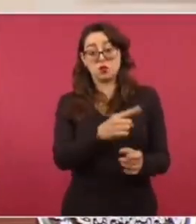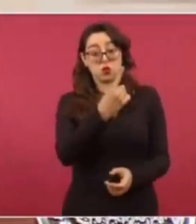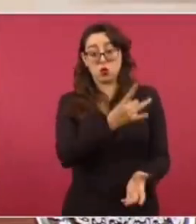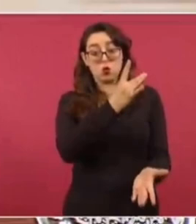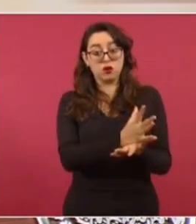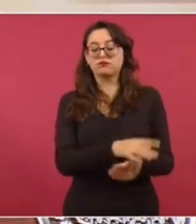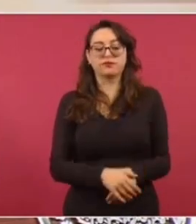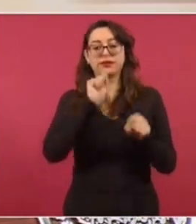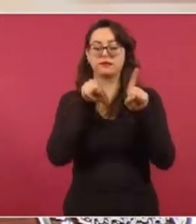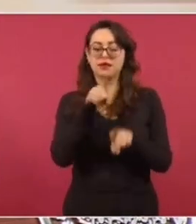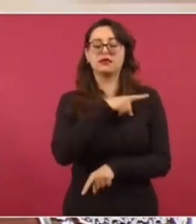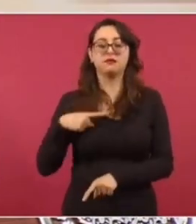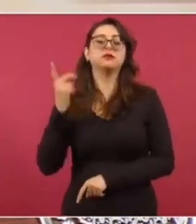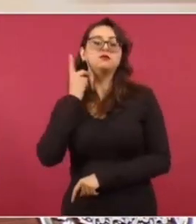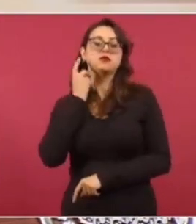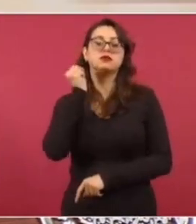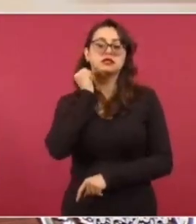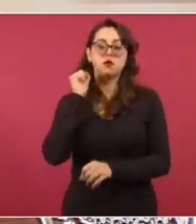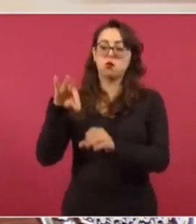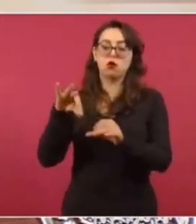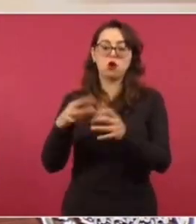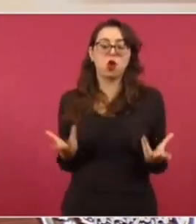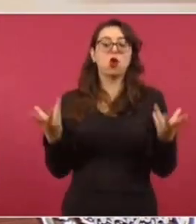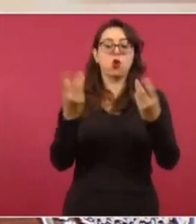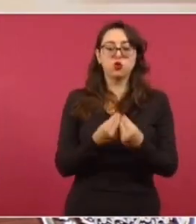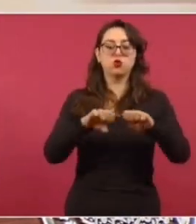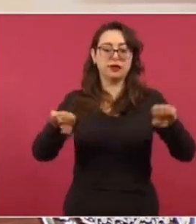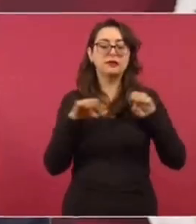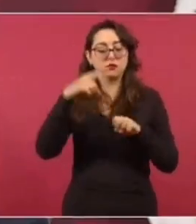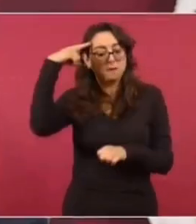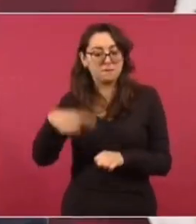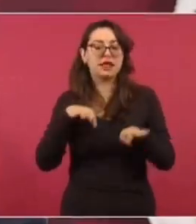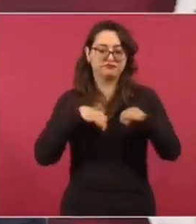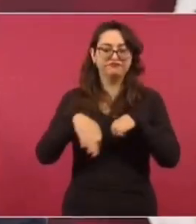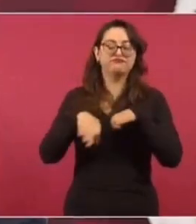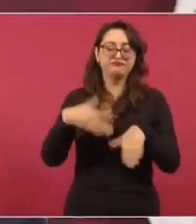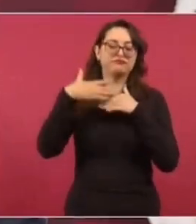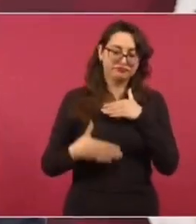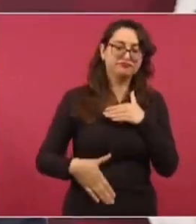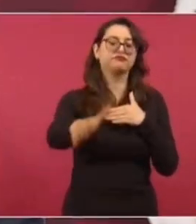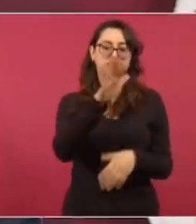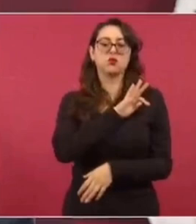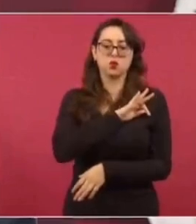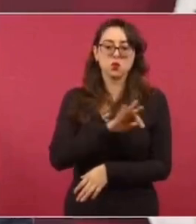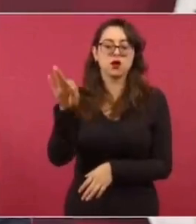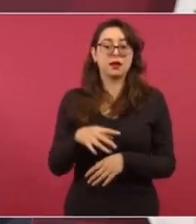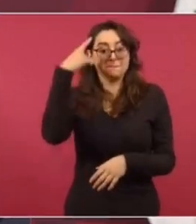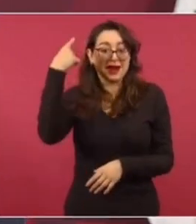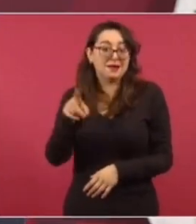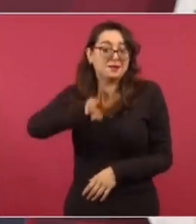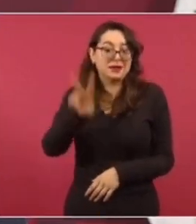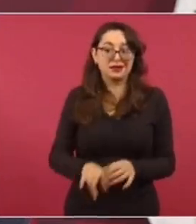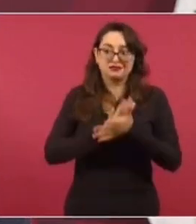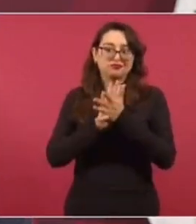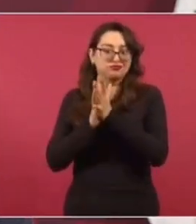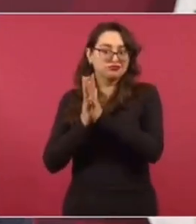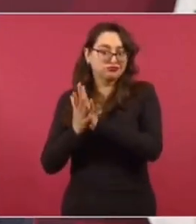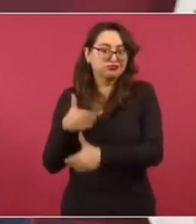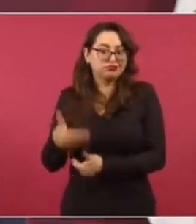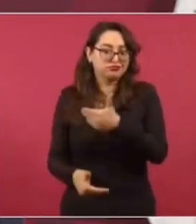por los legisladores por los candidatos a diputados y a senadores para que la transformación cuente